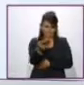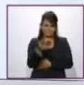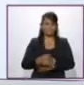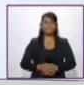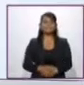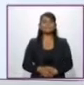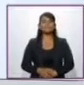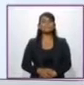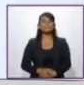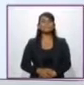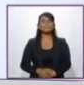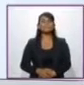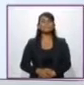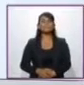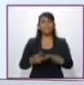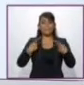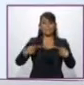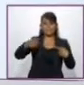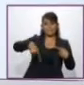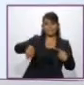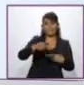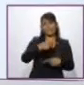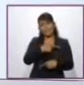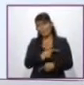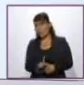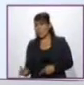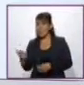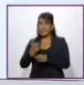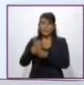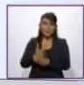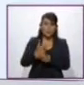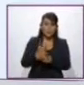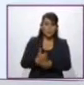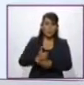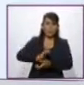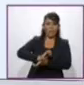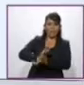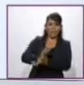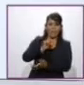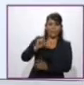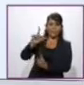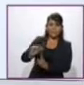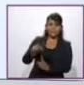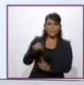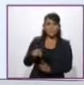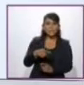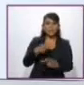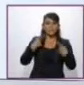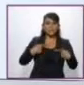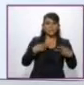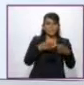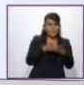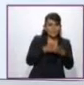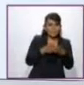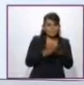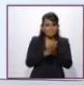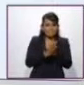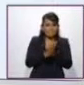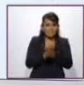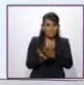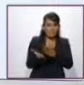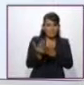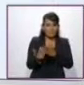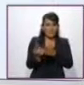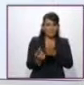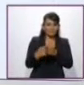en pobreza y marginación es más susceptible de ser cooptada por la delincuencia organizada para